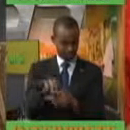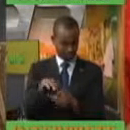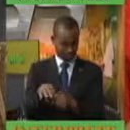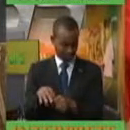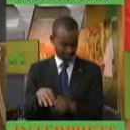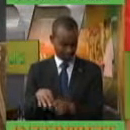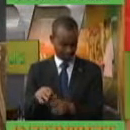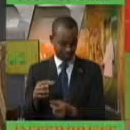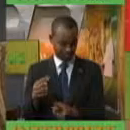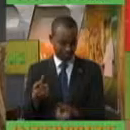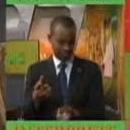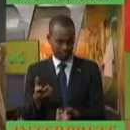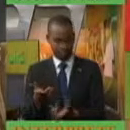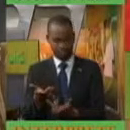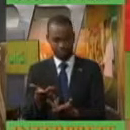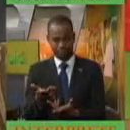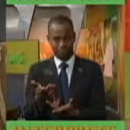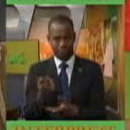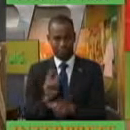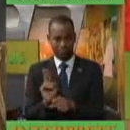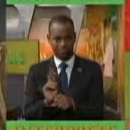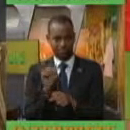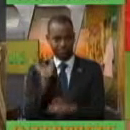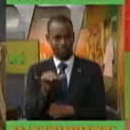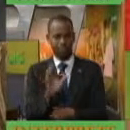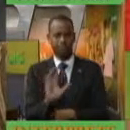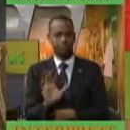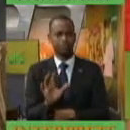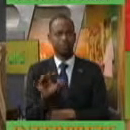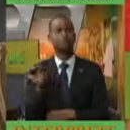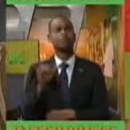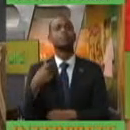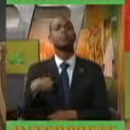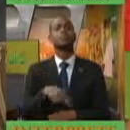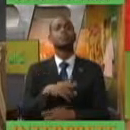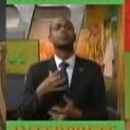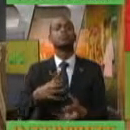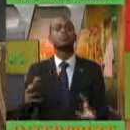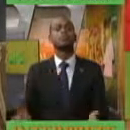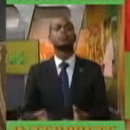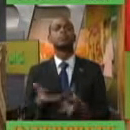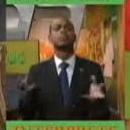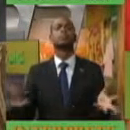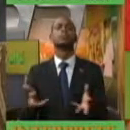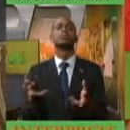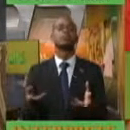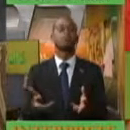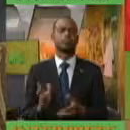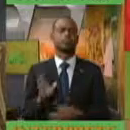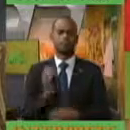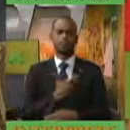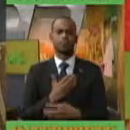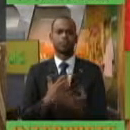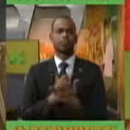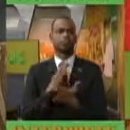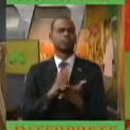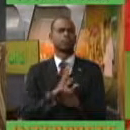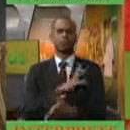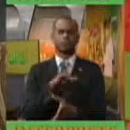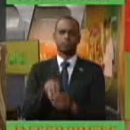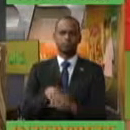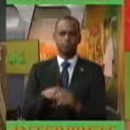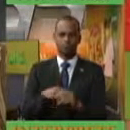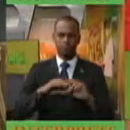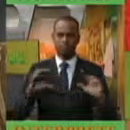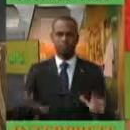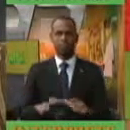votar el día 15 de mayo, sino que también nosotros queremos ejercer plenamente nuestro derecho, participar